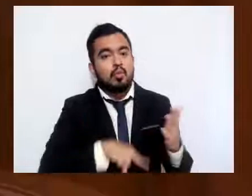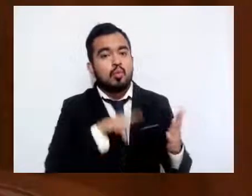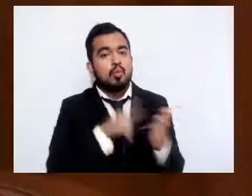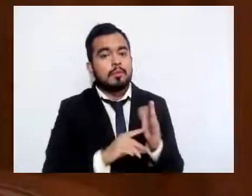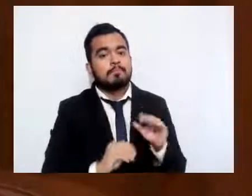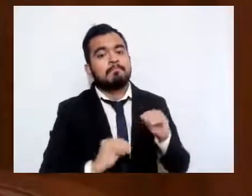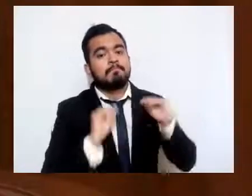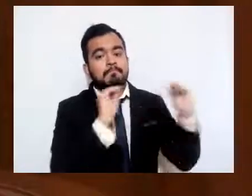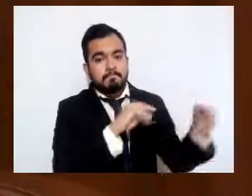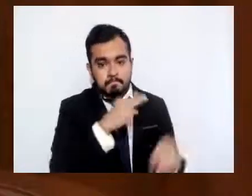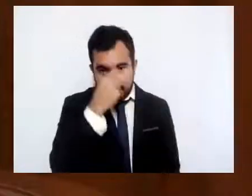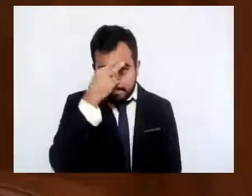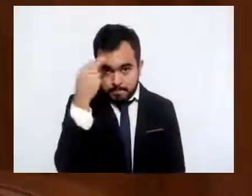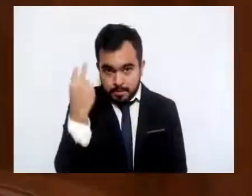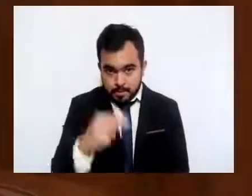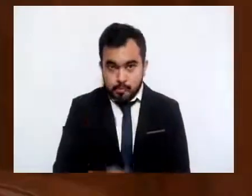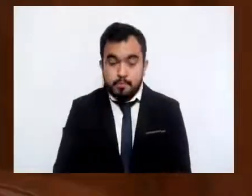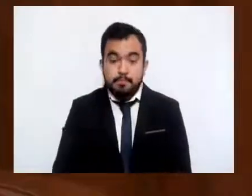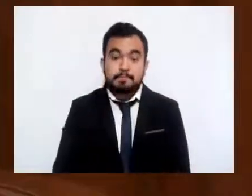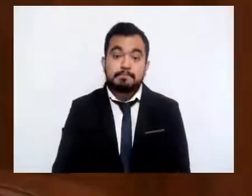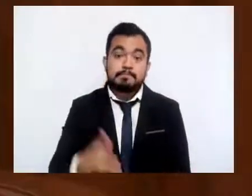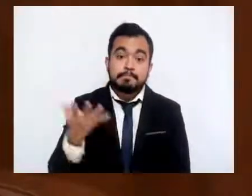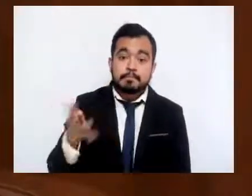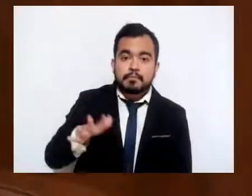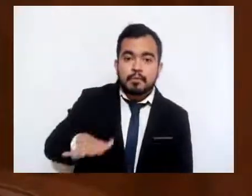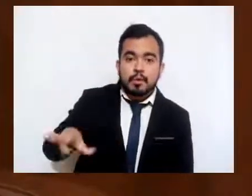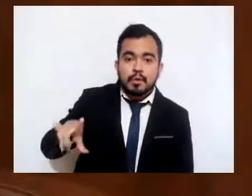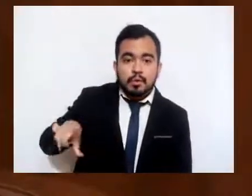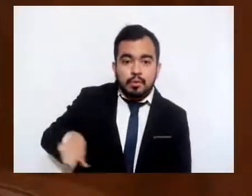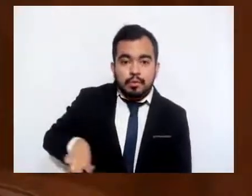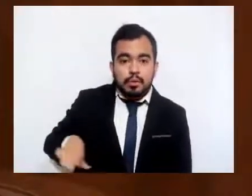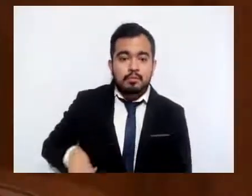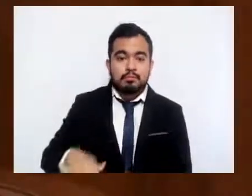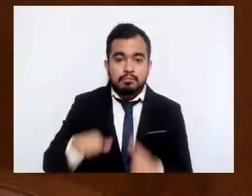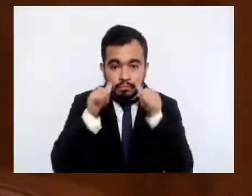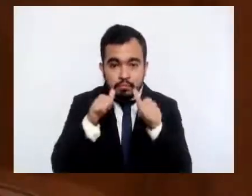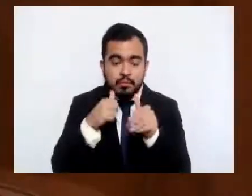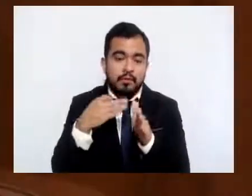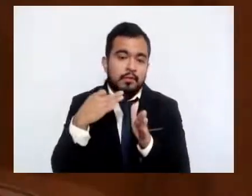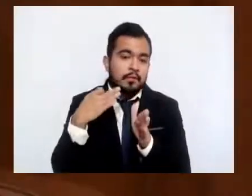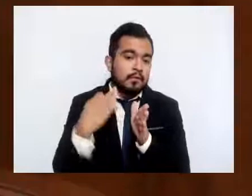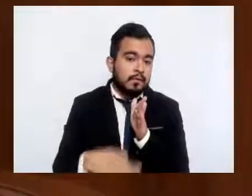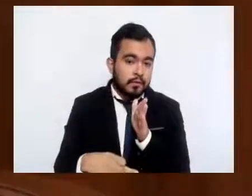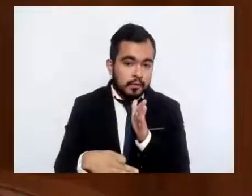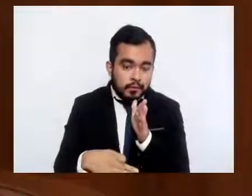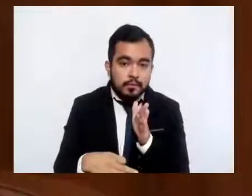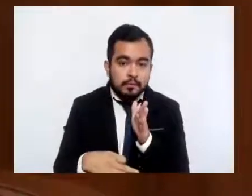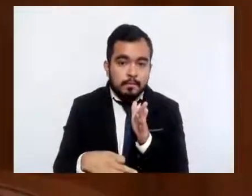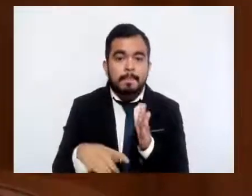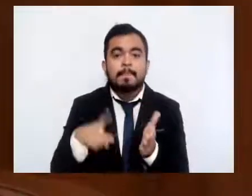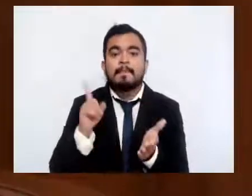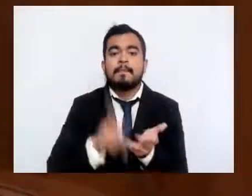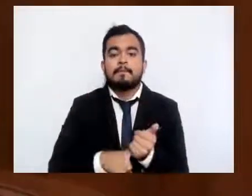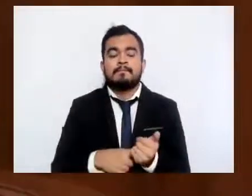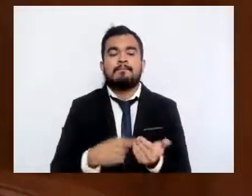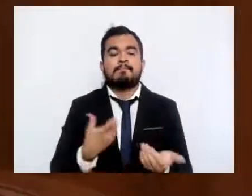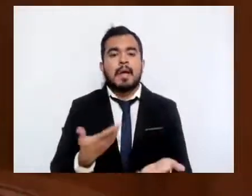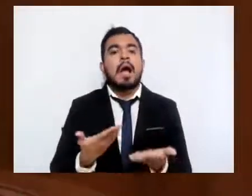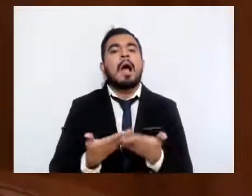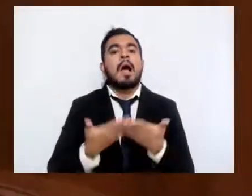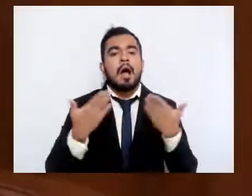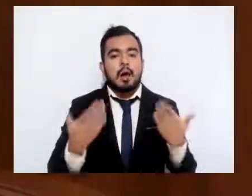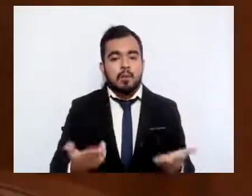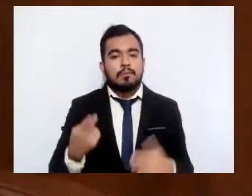del gobierno, que en su momento no tuvo el paisano que salió en su lugar de origen, hoy nos obliga a pensar en la generación de